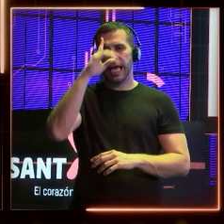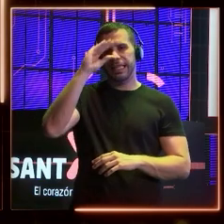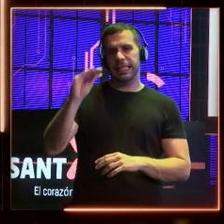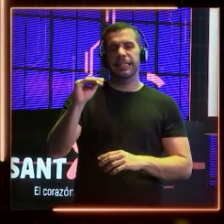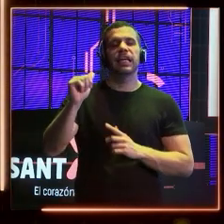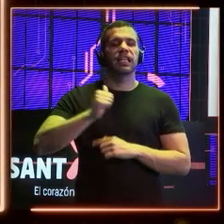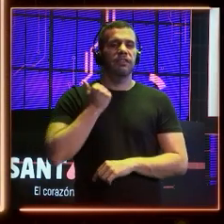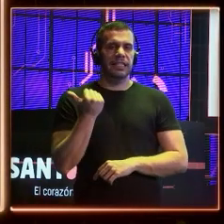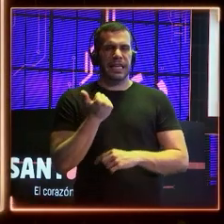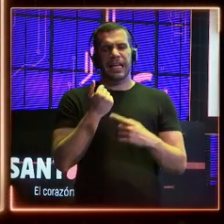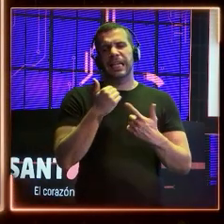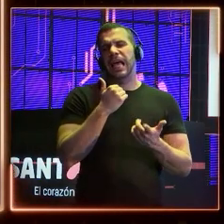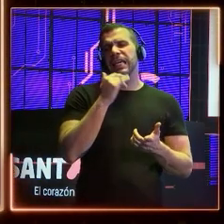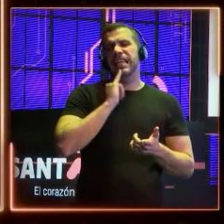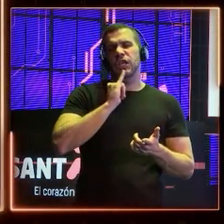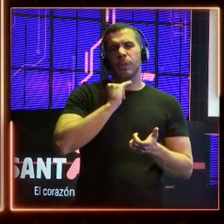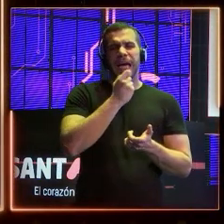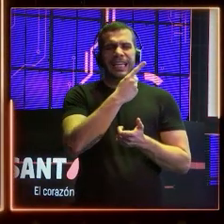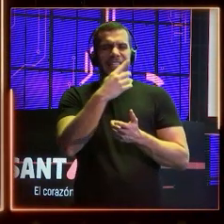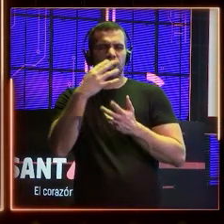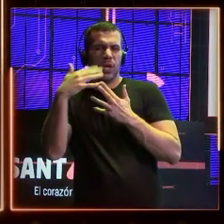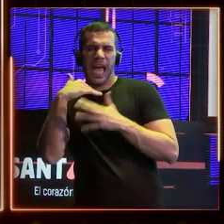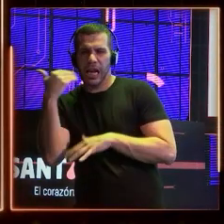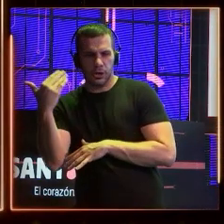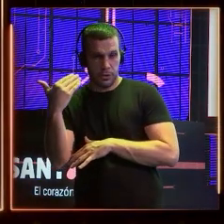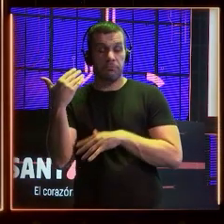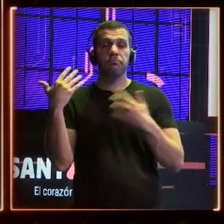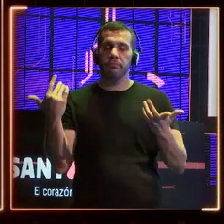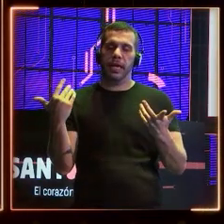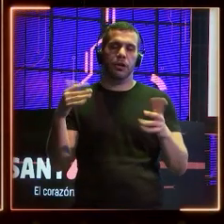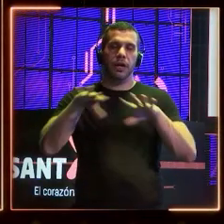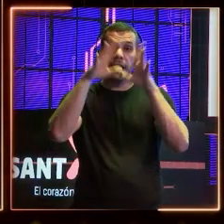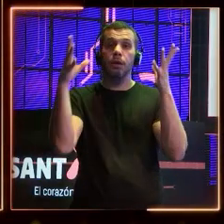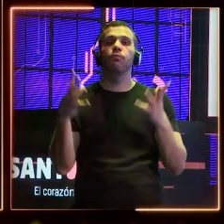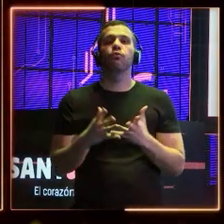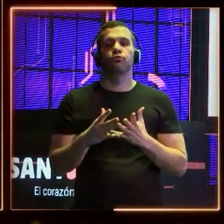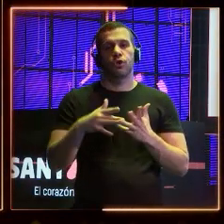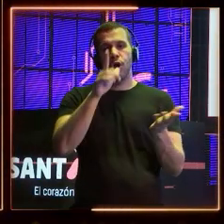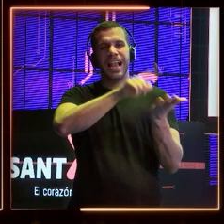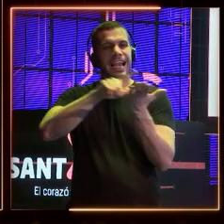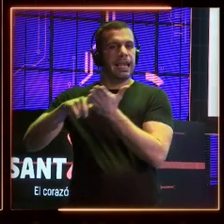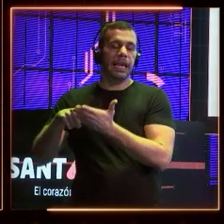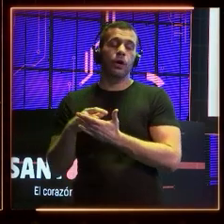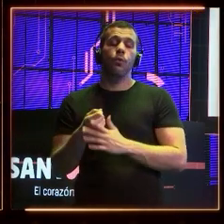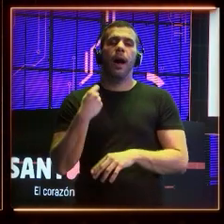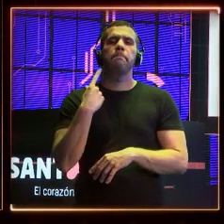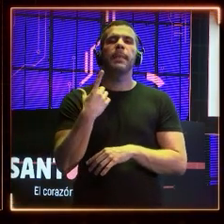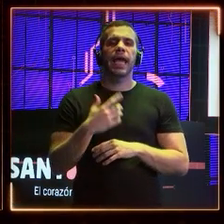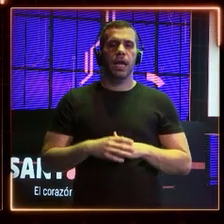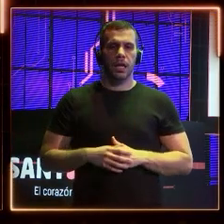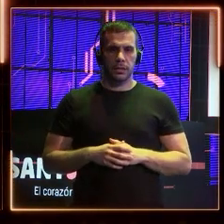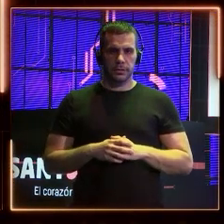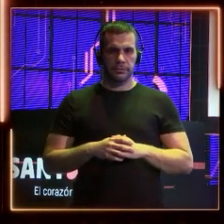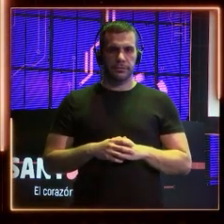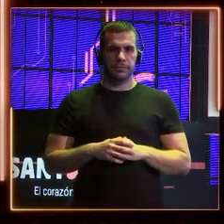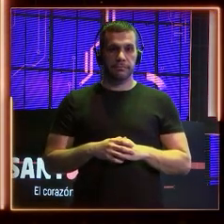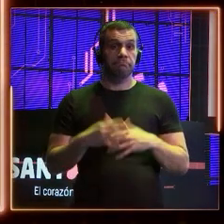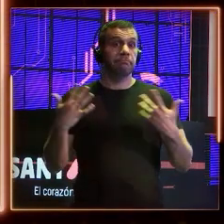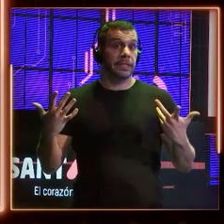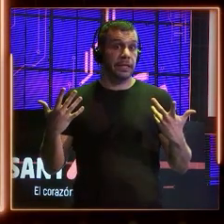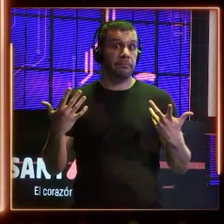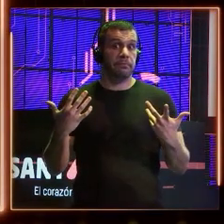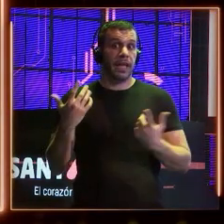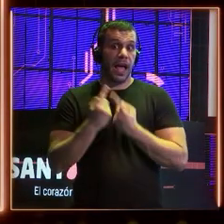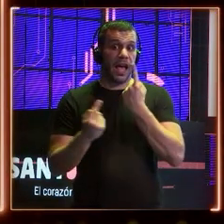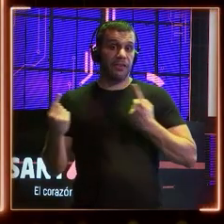ciento y pico de idiomas sin embargo en el mundo hay 1000 Lenguas que se utilizan y que se hablan y que en muchos casos solamente lo hablan